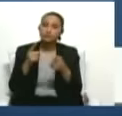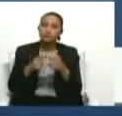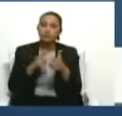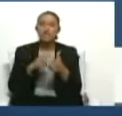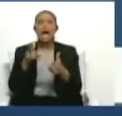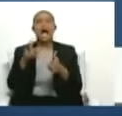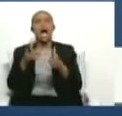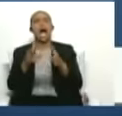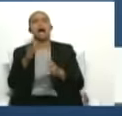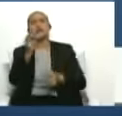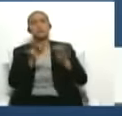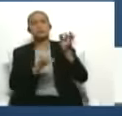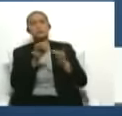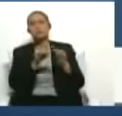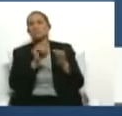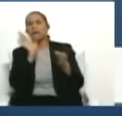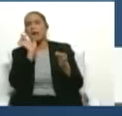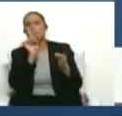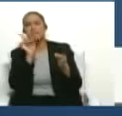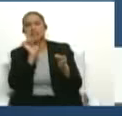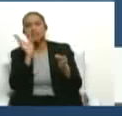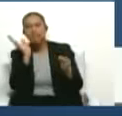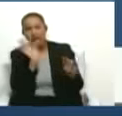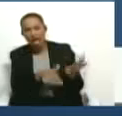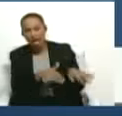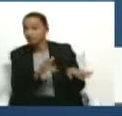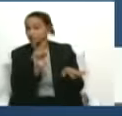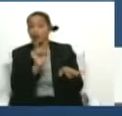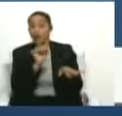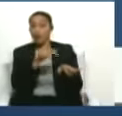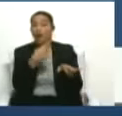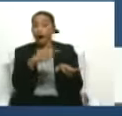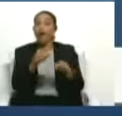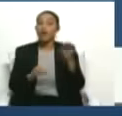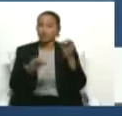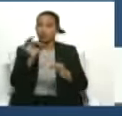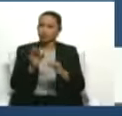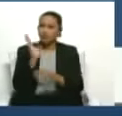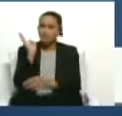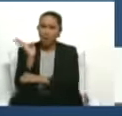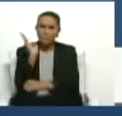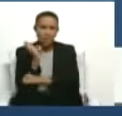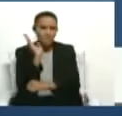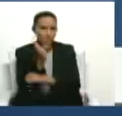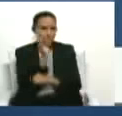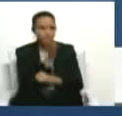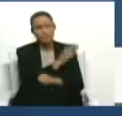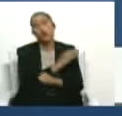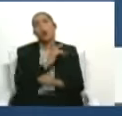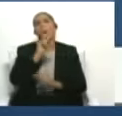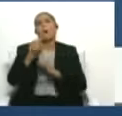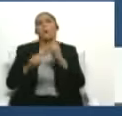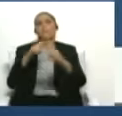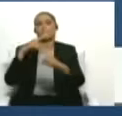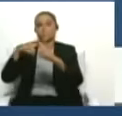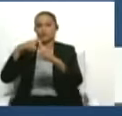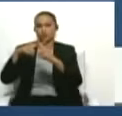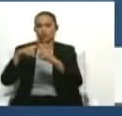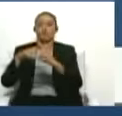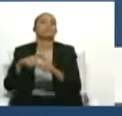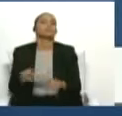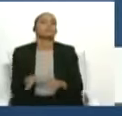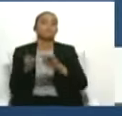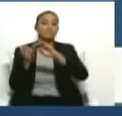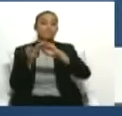es bueno ya tomar en cuenta este segundo caso que voy a mencionar, que ha causado algún revuelo en plataformas